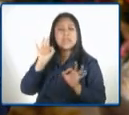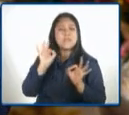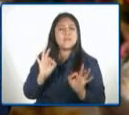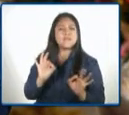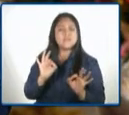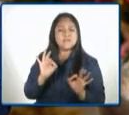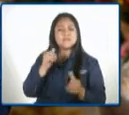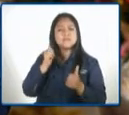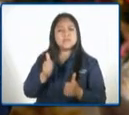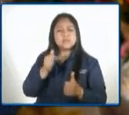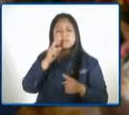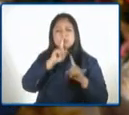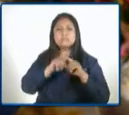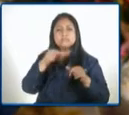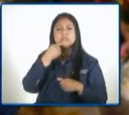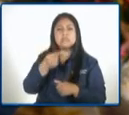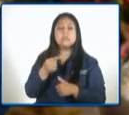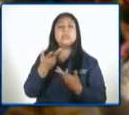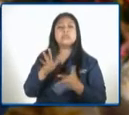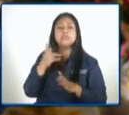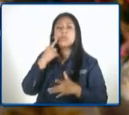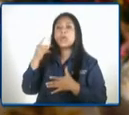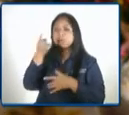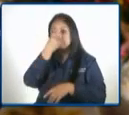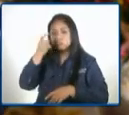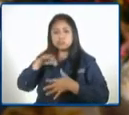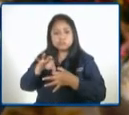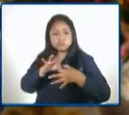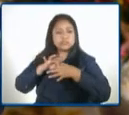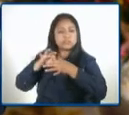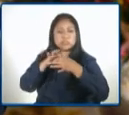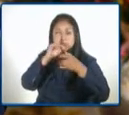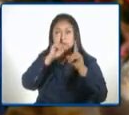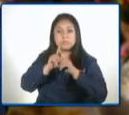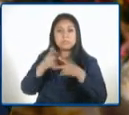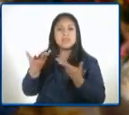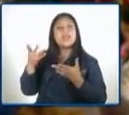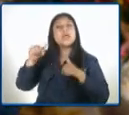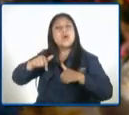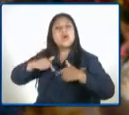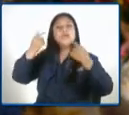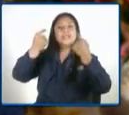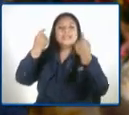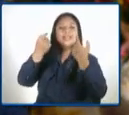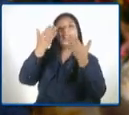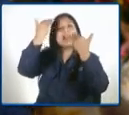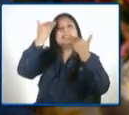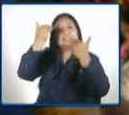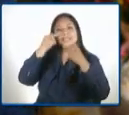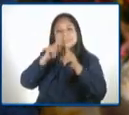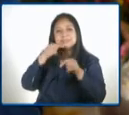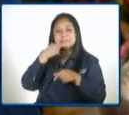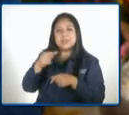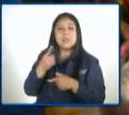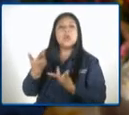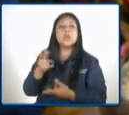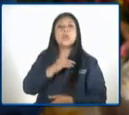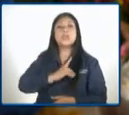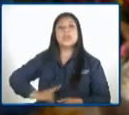lo hemos hecho en tantas ocasiones, trabajaremos de la mano, y celebro que nos haya acompañado hoy un delegado de la Federación Colombiana